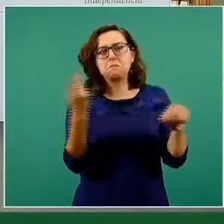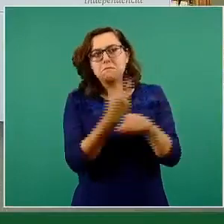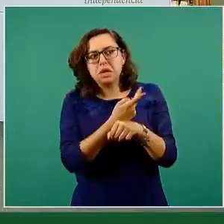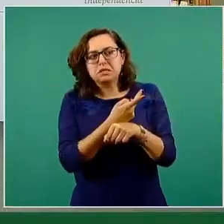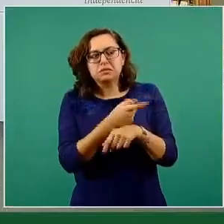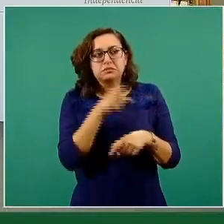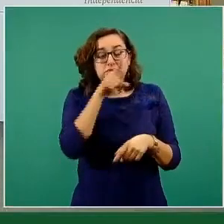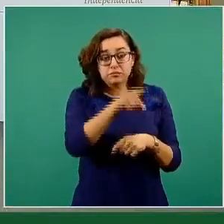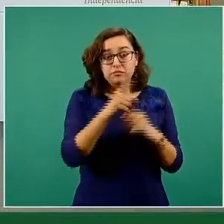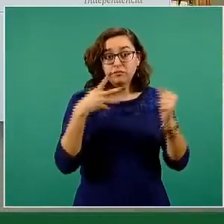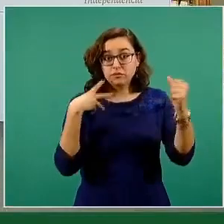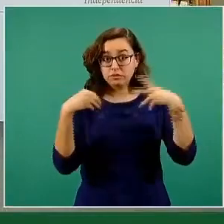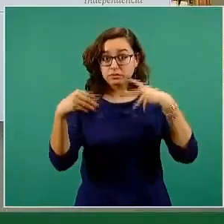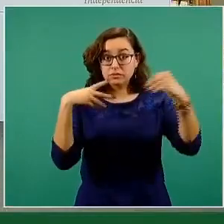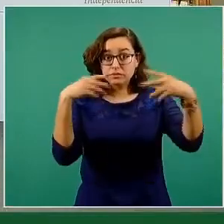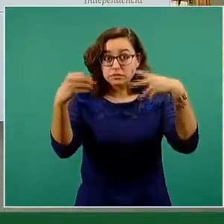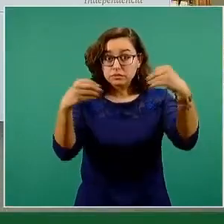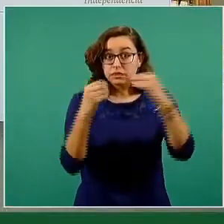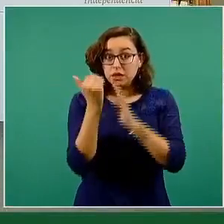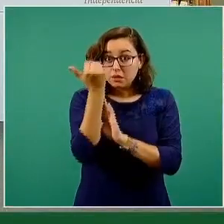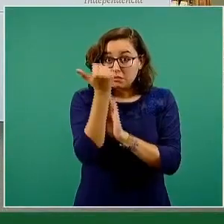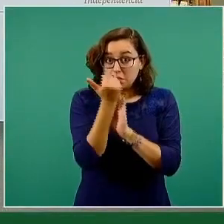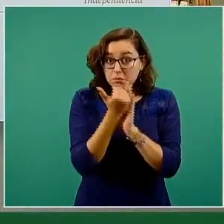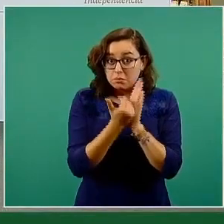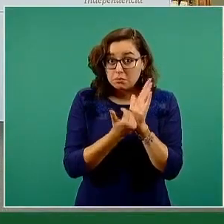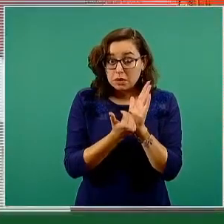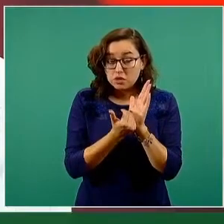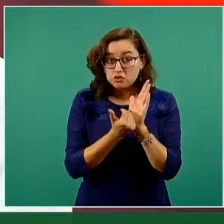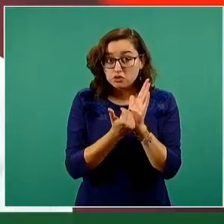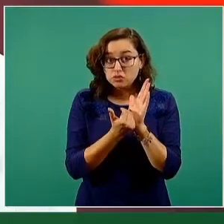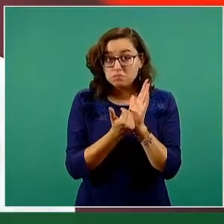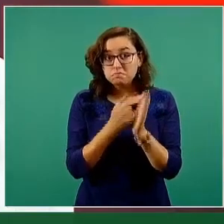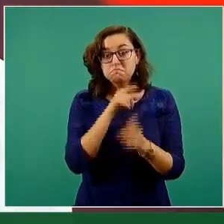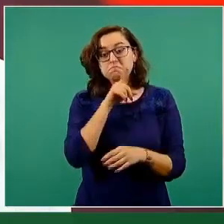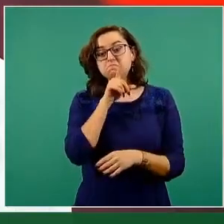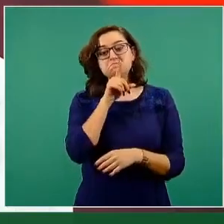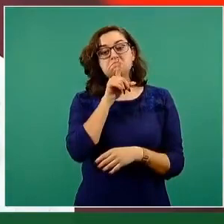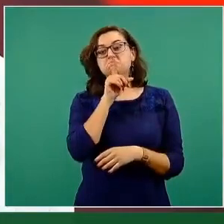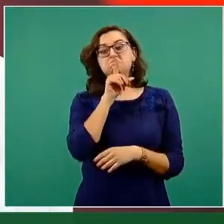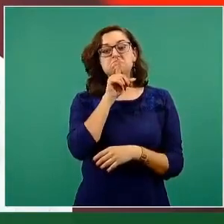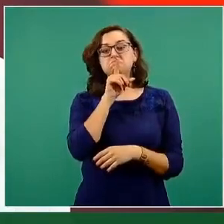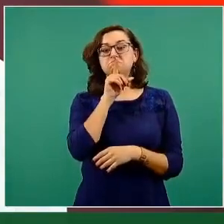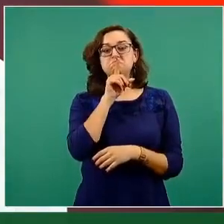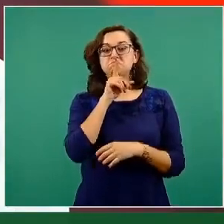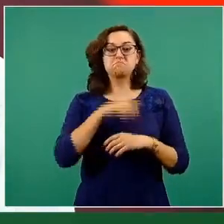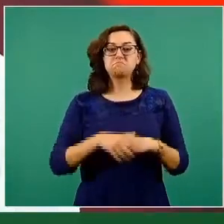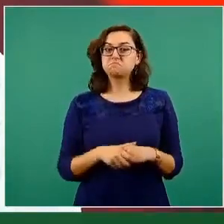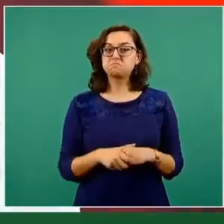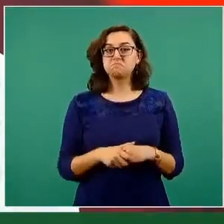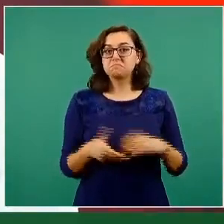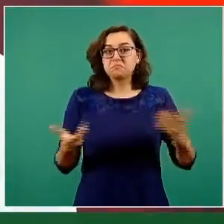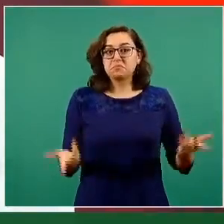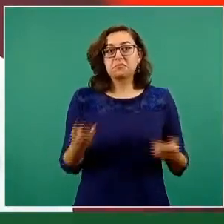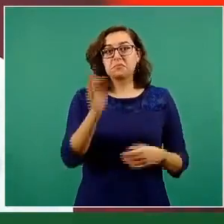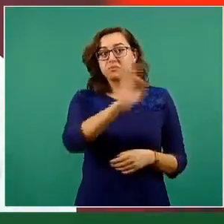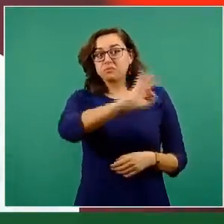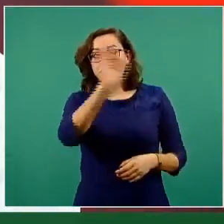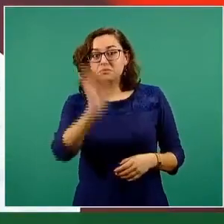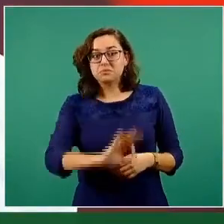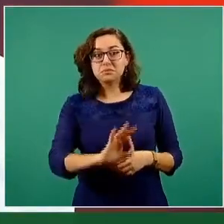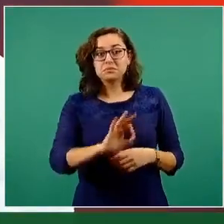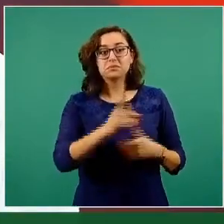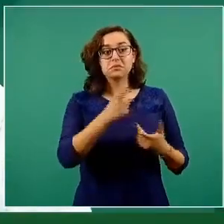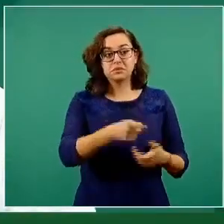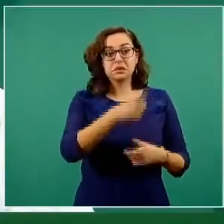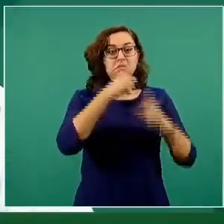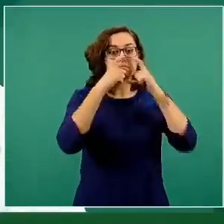encuentra relación estadísticamente demostrable entre el uso de cubrebocas, ya sea el porcentaje o la naturaleza